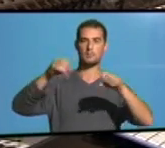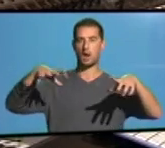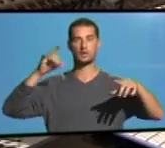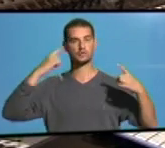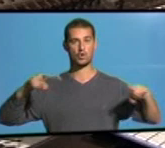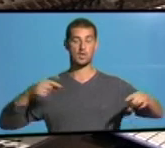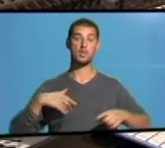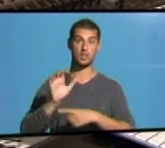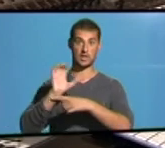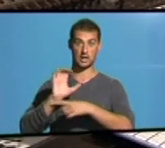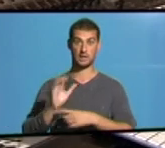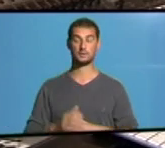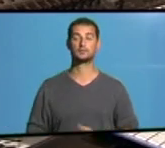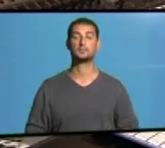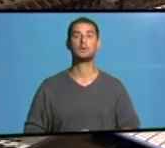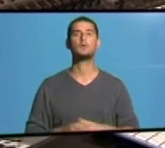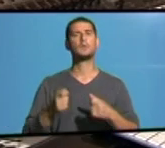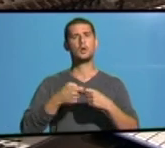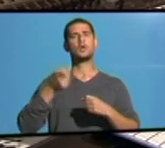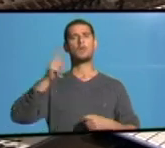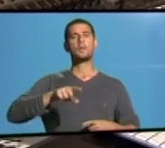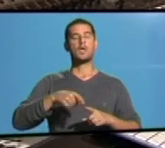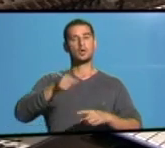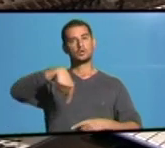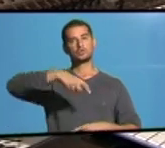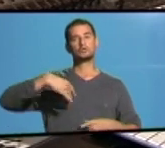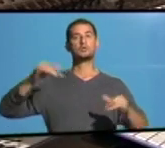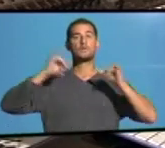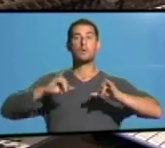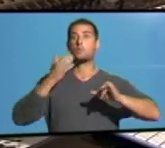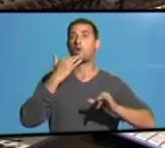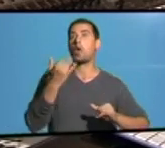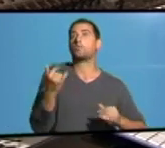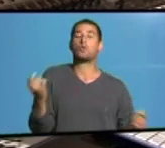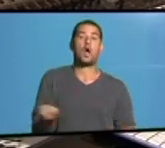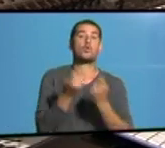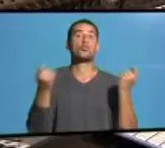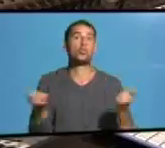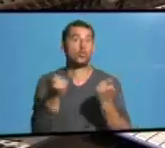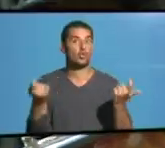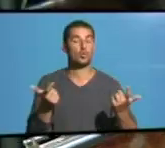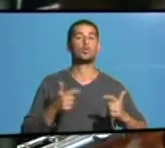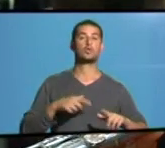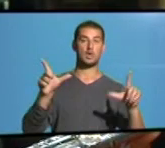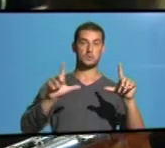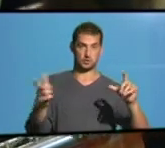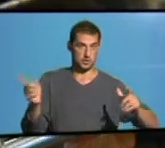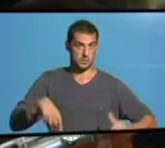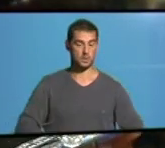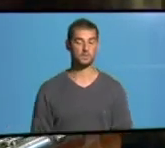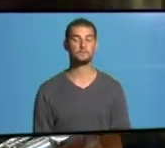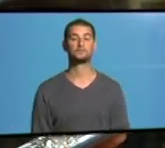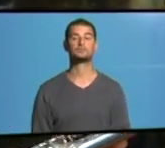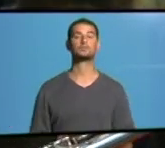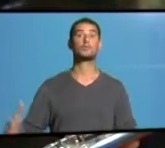del cine. Pero también disfrutamos si tenemos que hacer un pequeño anuncio de televisión también. Todo elo sen